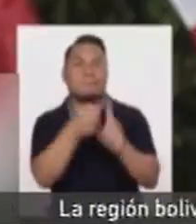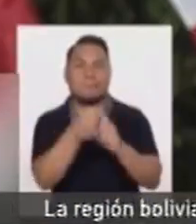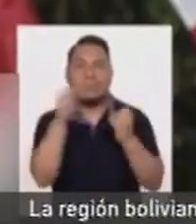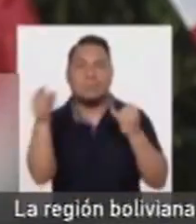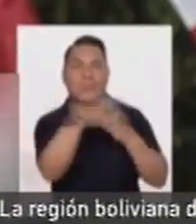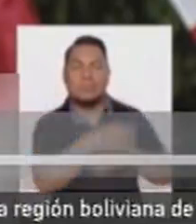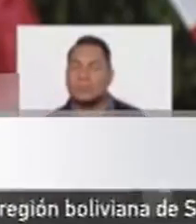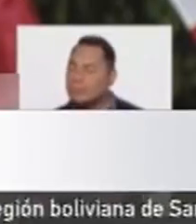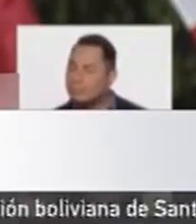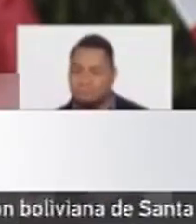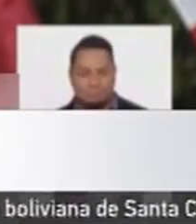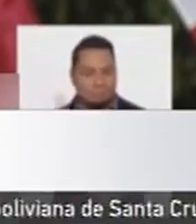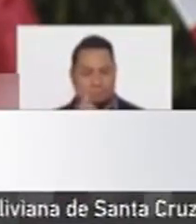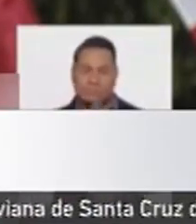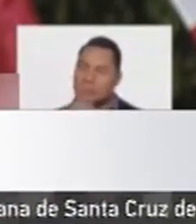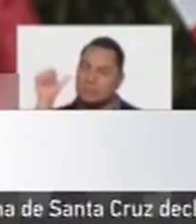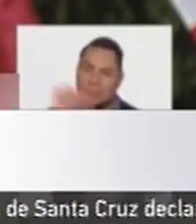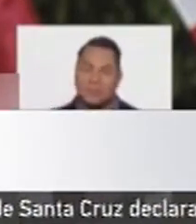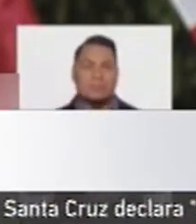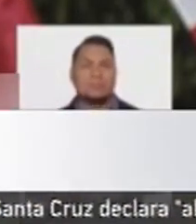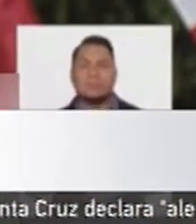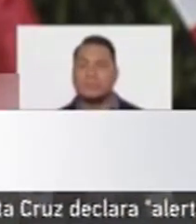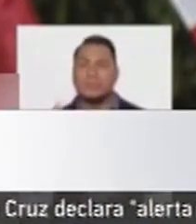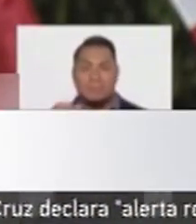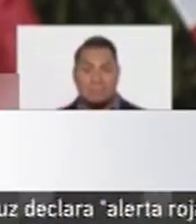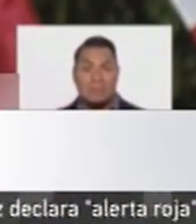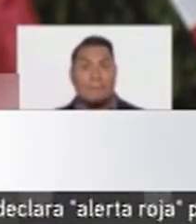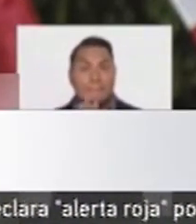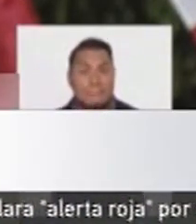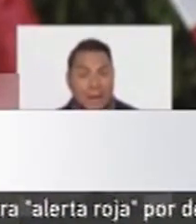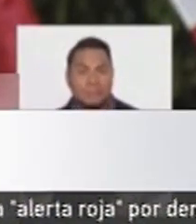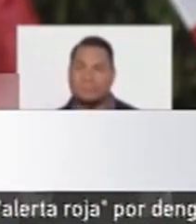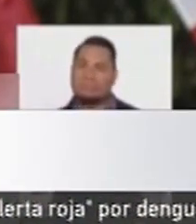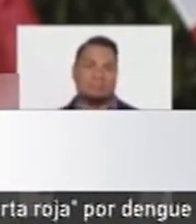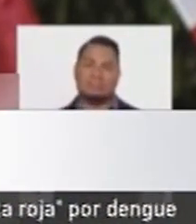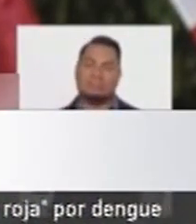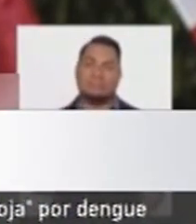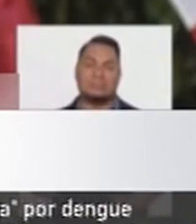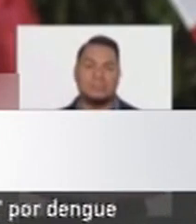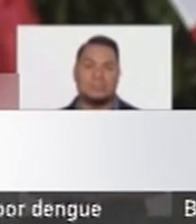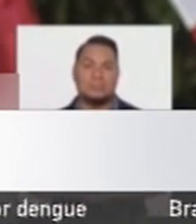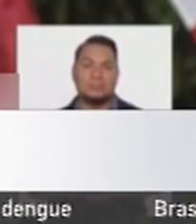Eso no es una marcha de protesta pacífica.